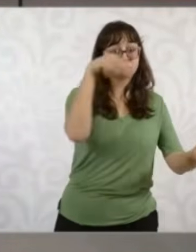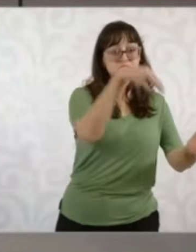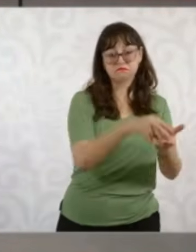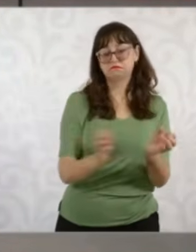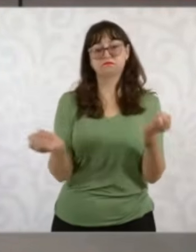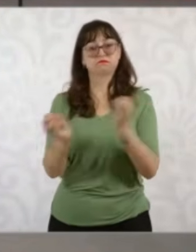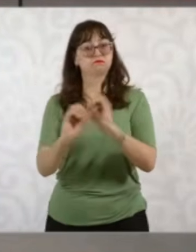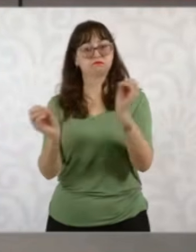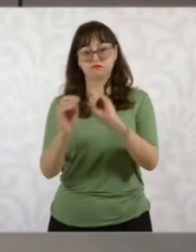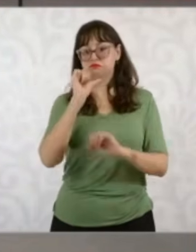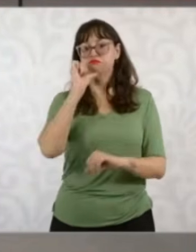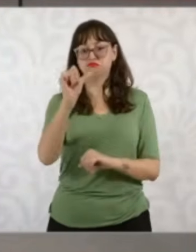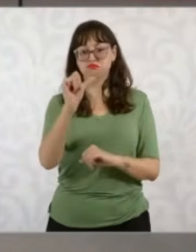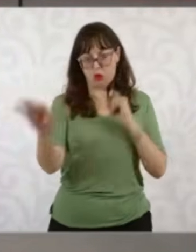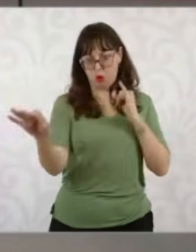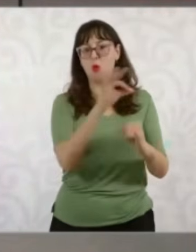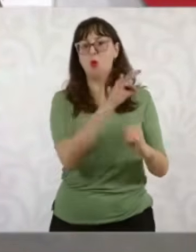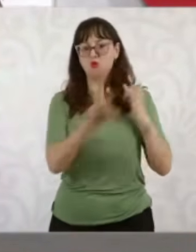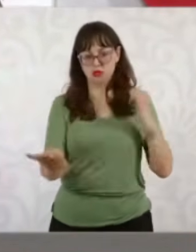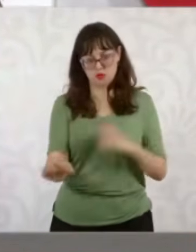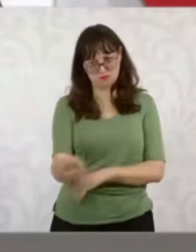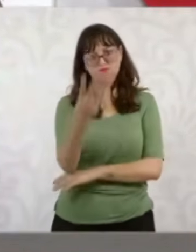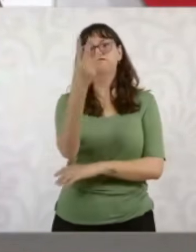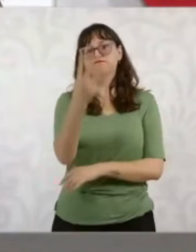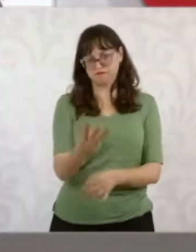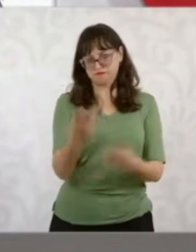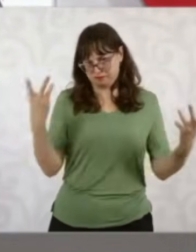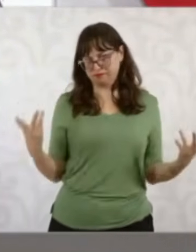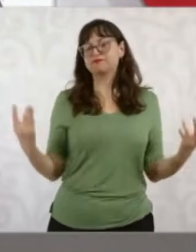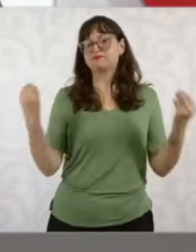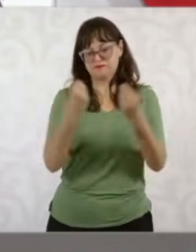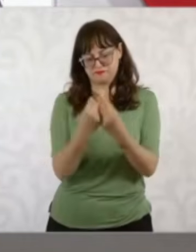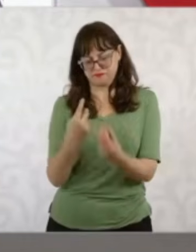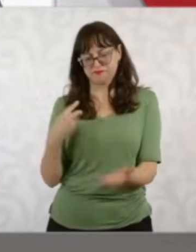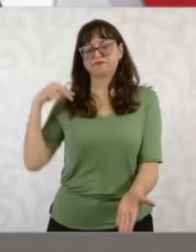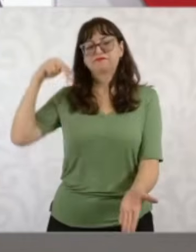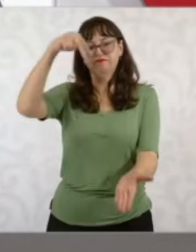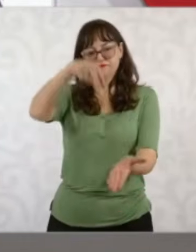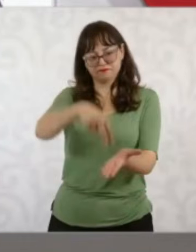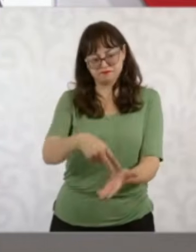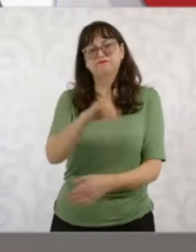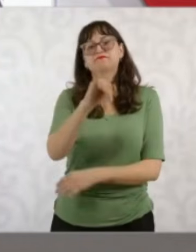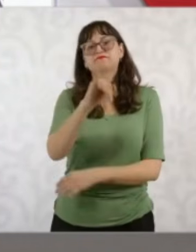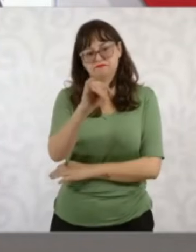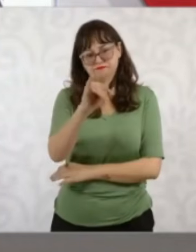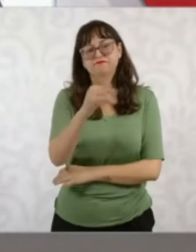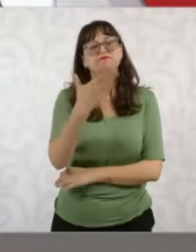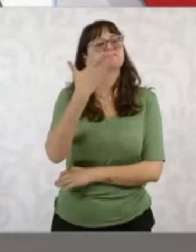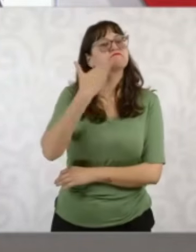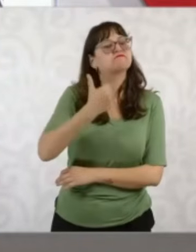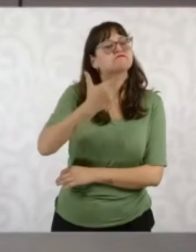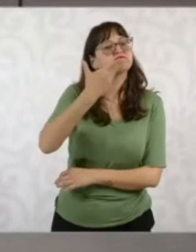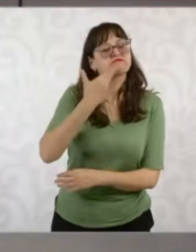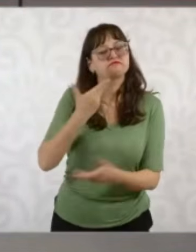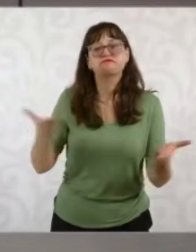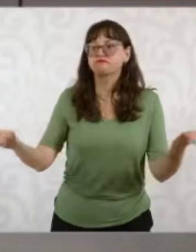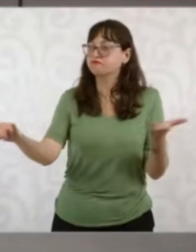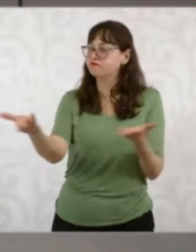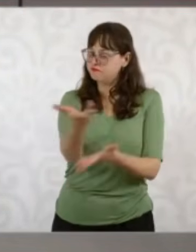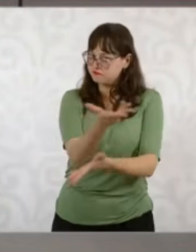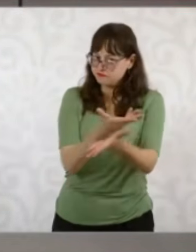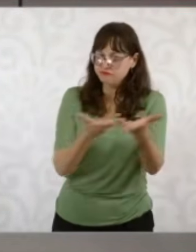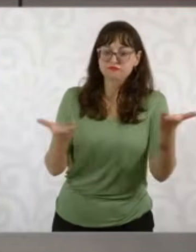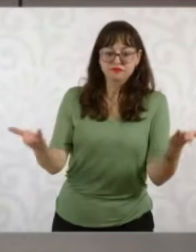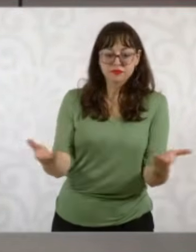hizo para la final, en donde acudieron los 3 en esta visita diplomática de coordinación por un